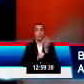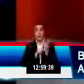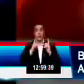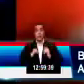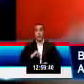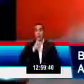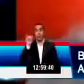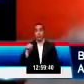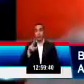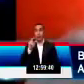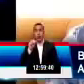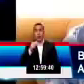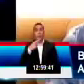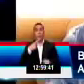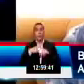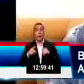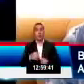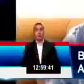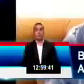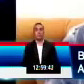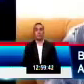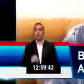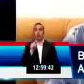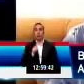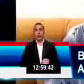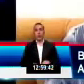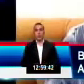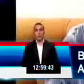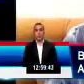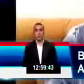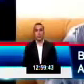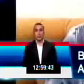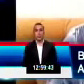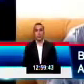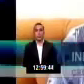Salud, Juan Carlos Ceballos. Sin embargo, se excusó. Cristian Hidalgo, TC Televisión.